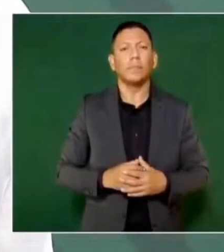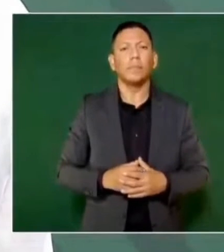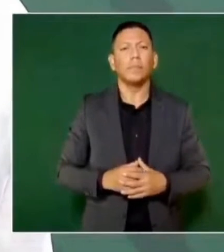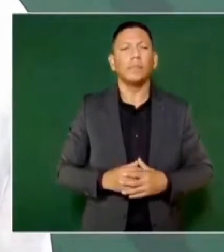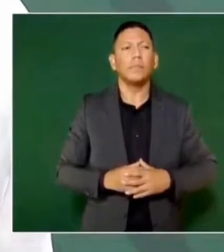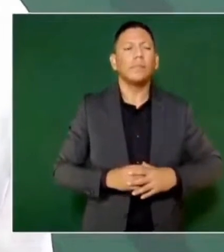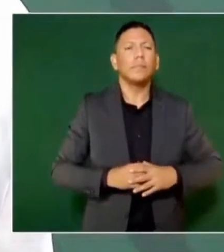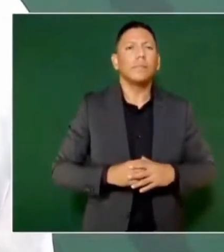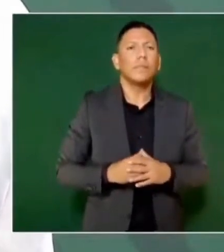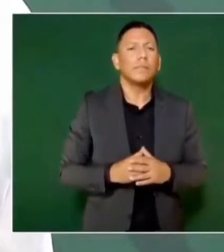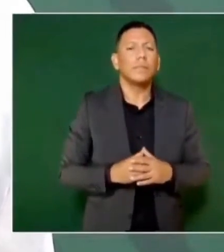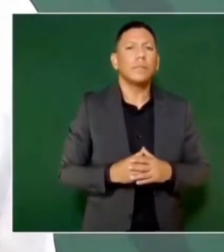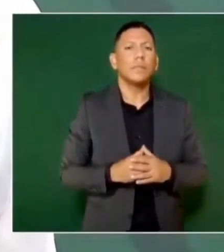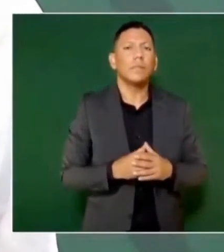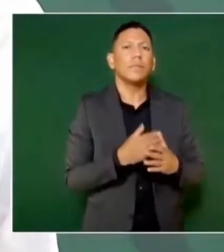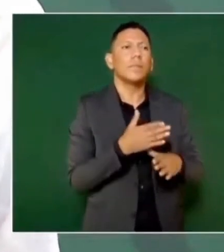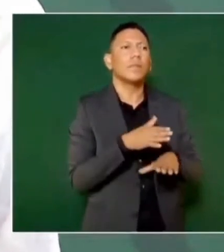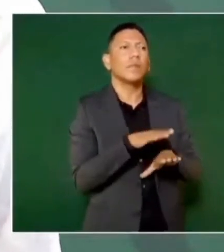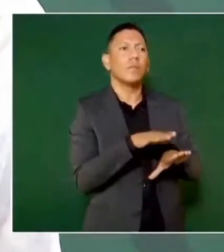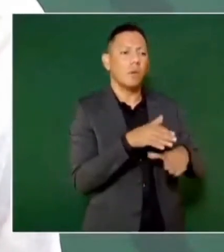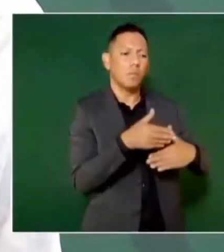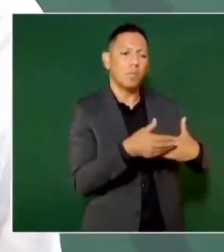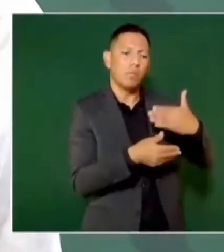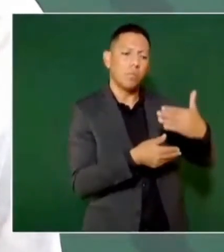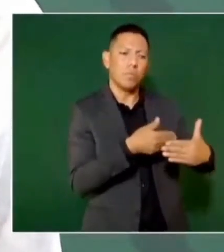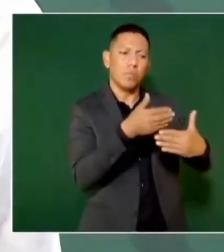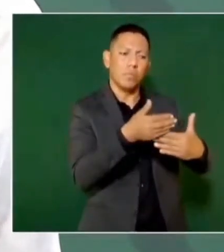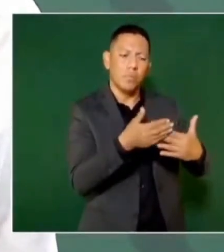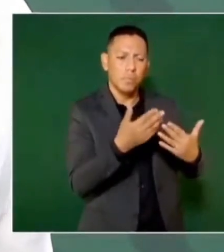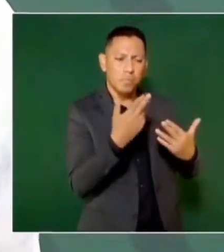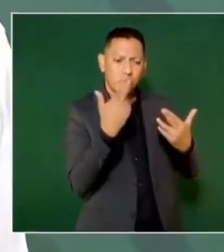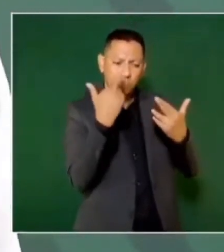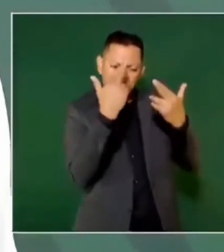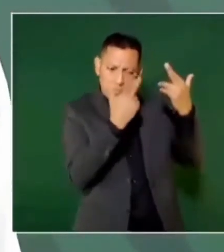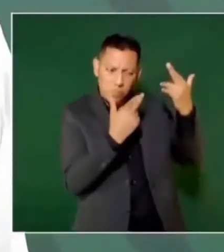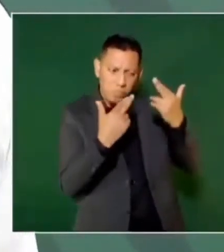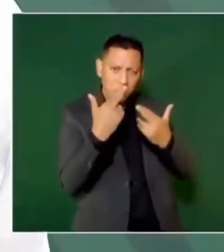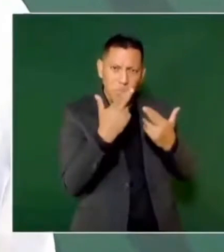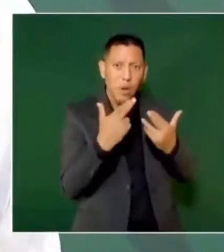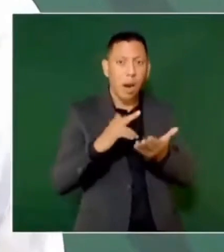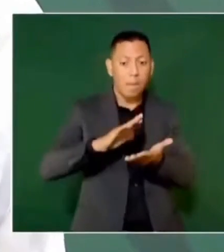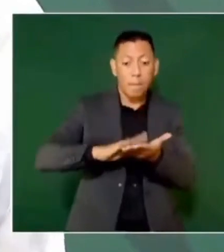los términos o los procedimientos burocráticos,